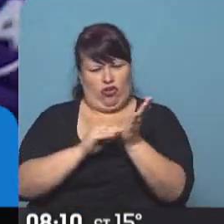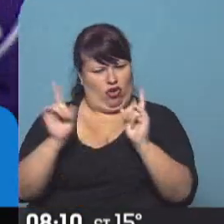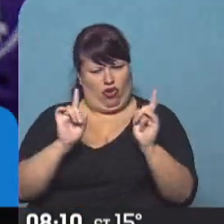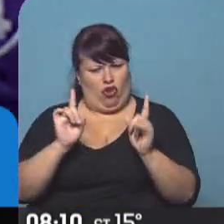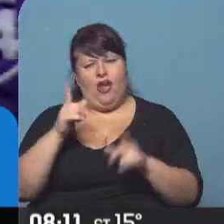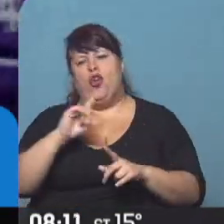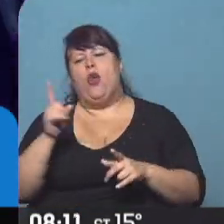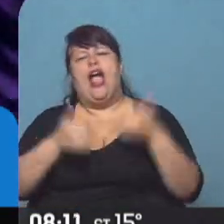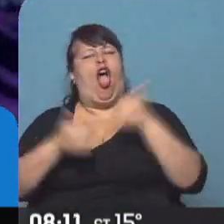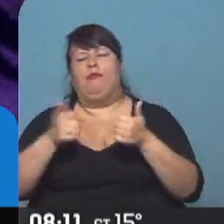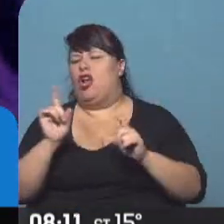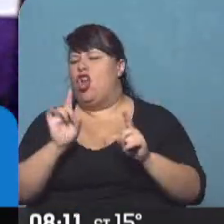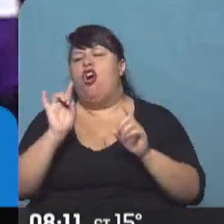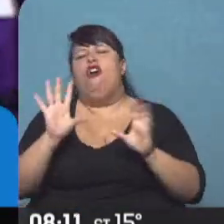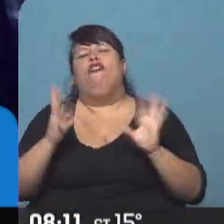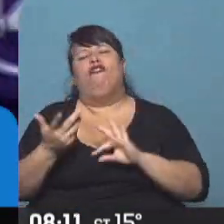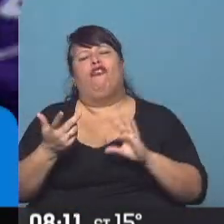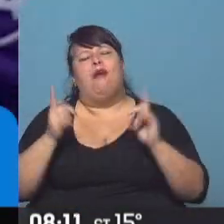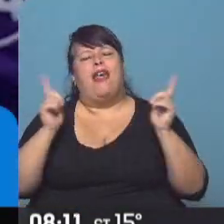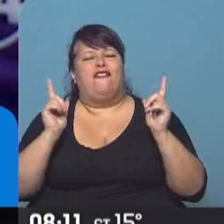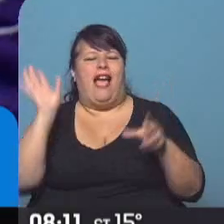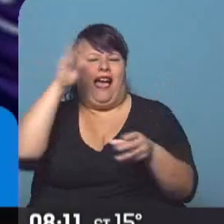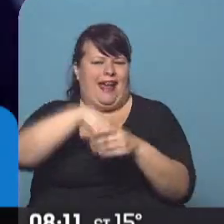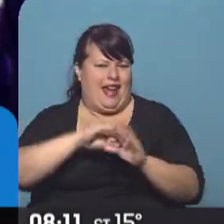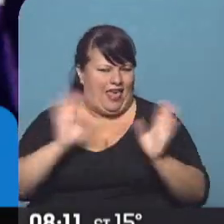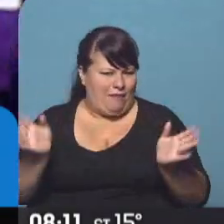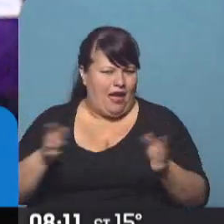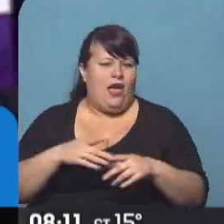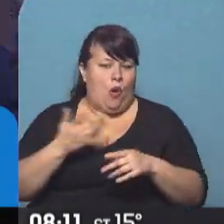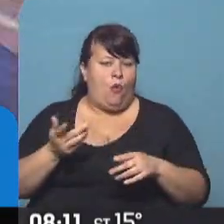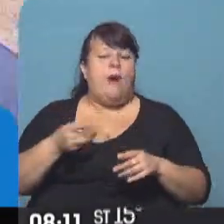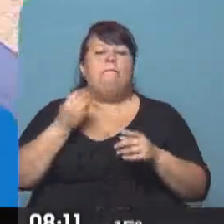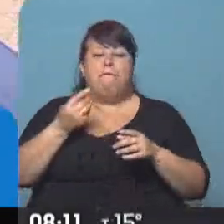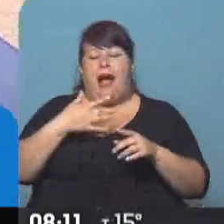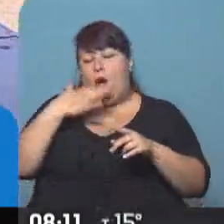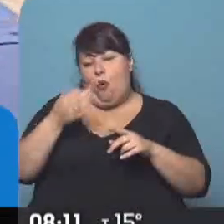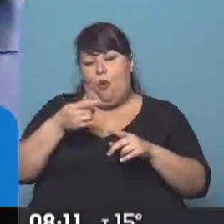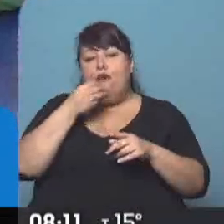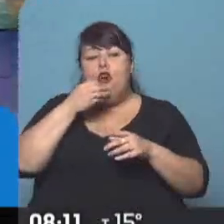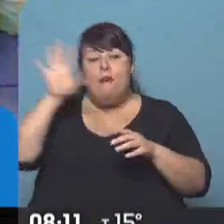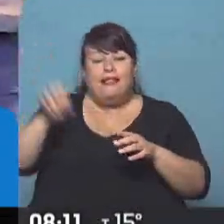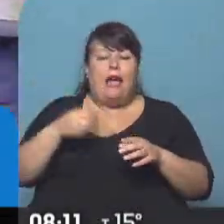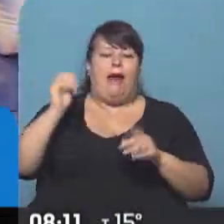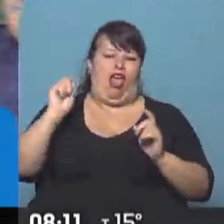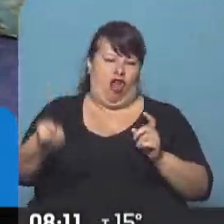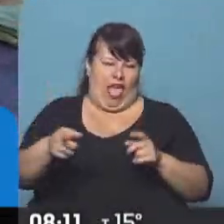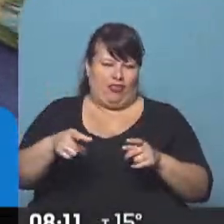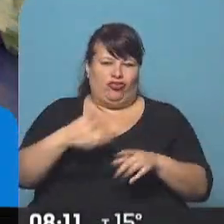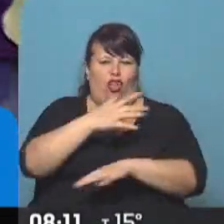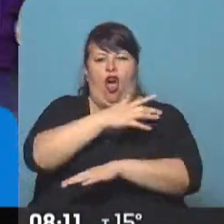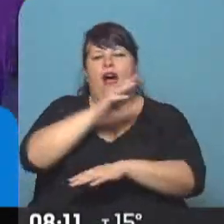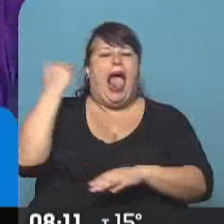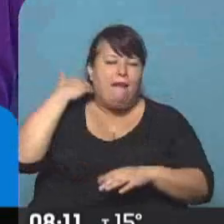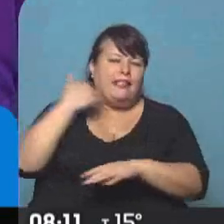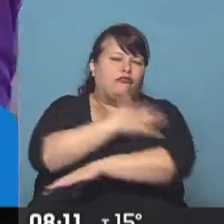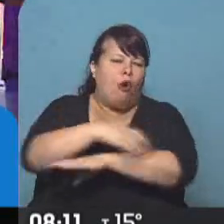No es a nivel competitivo, sino que es a nivel participativo y, bueno, la función de que cumplan con los alimentos es poder donarlos a las instituciones de Matanza